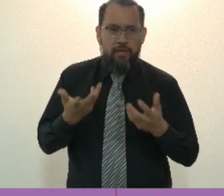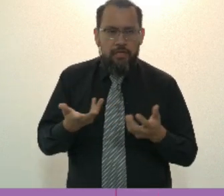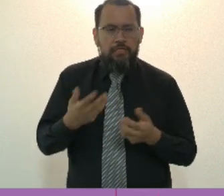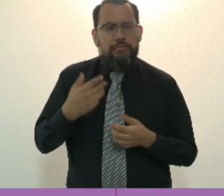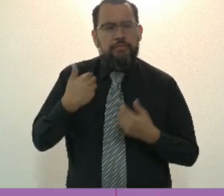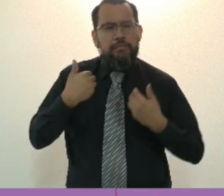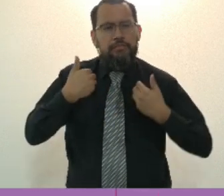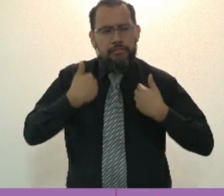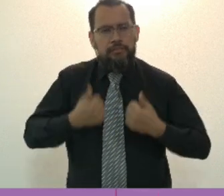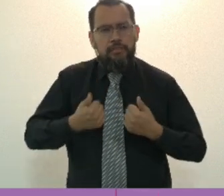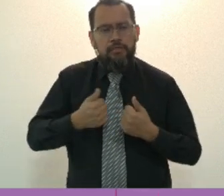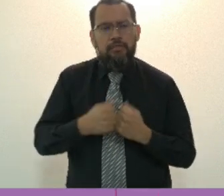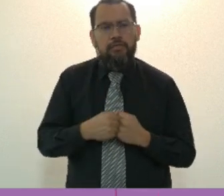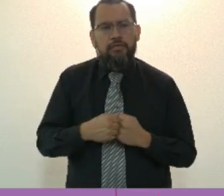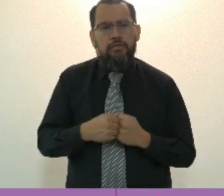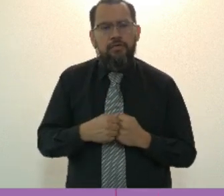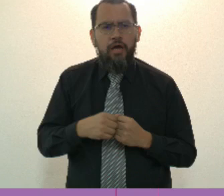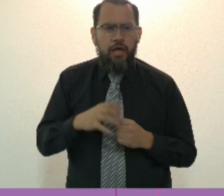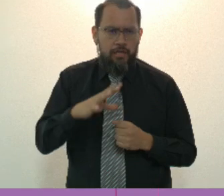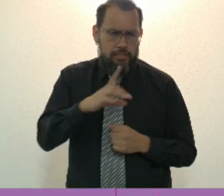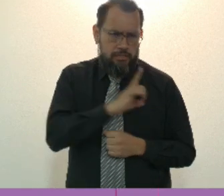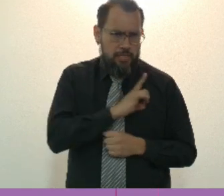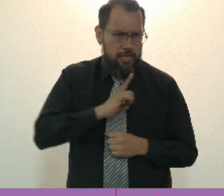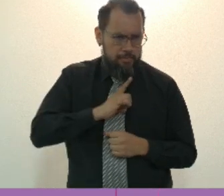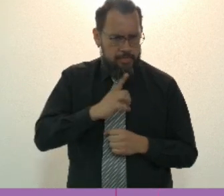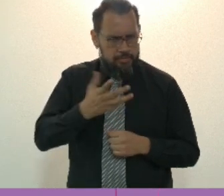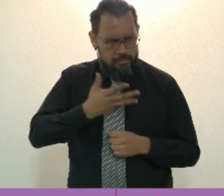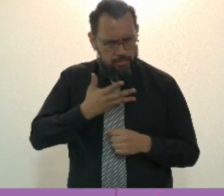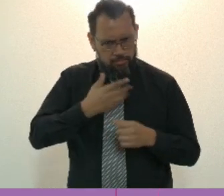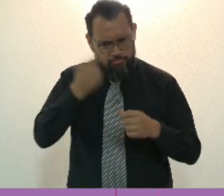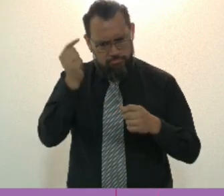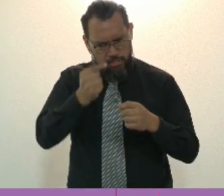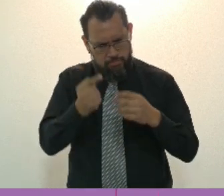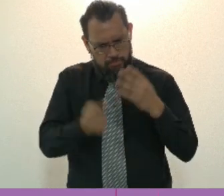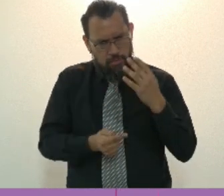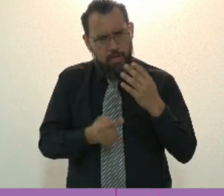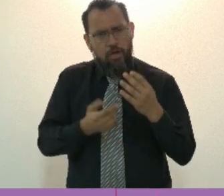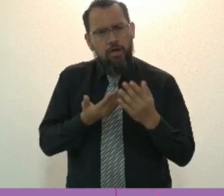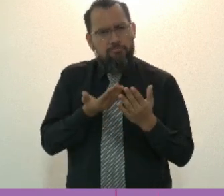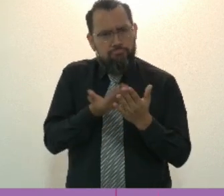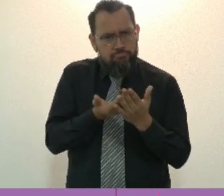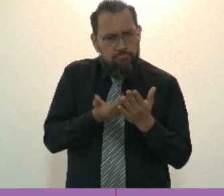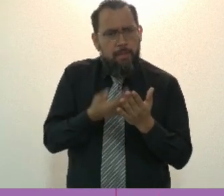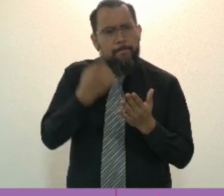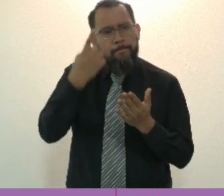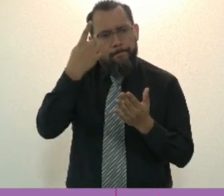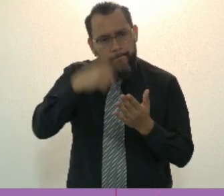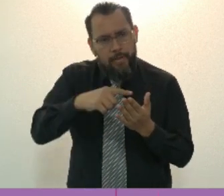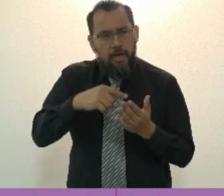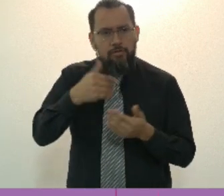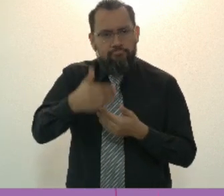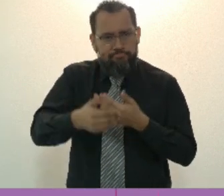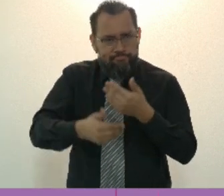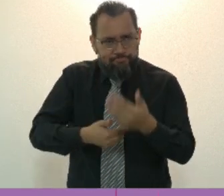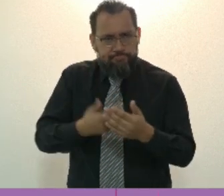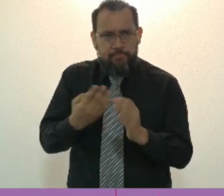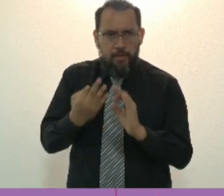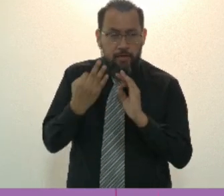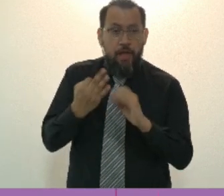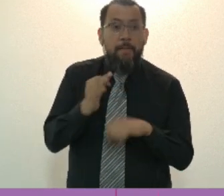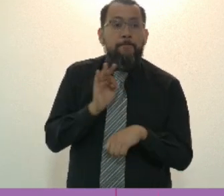debemos de tener los documentos necesarios para establecer una defensa,